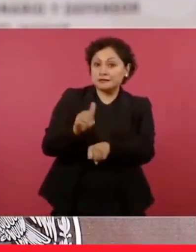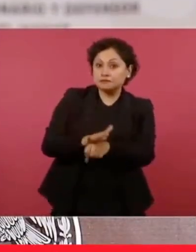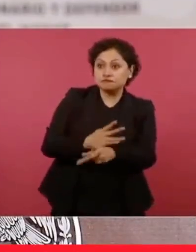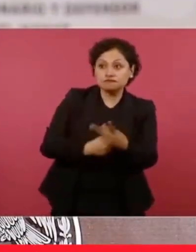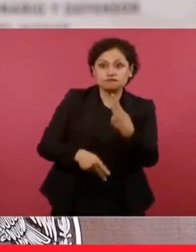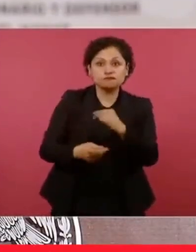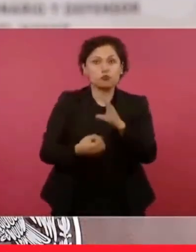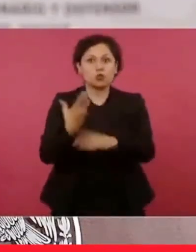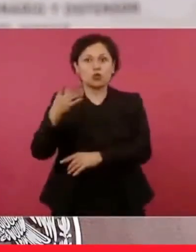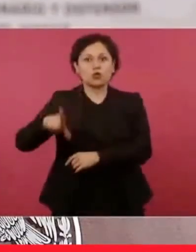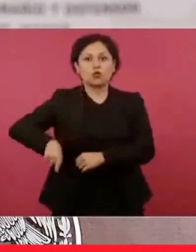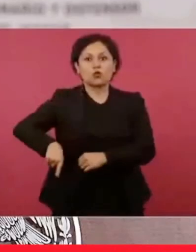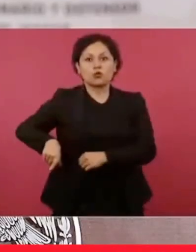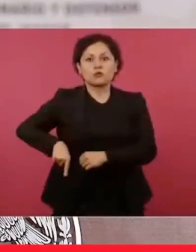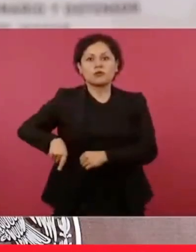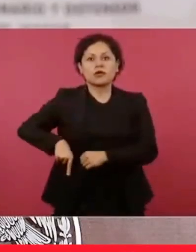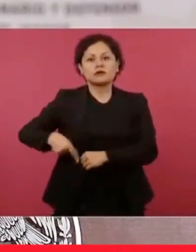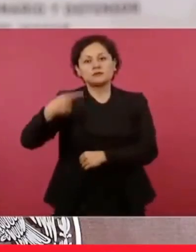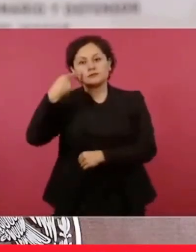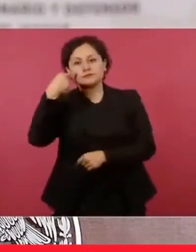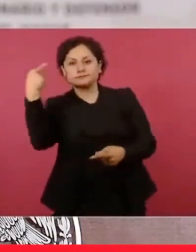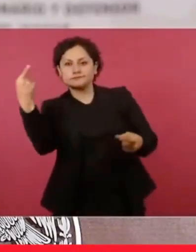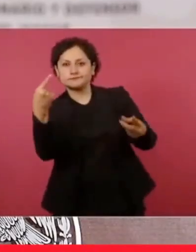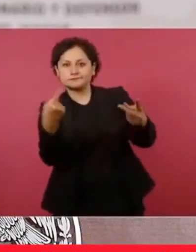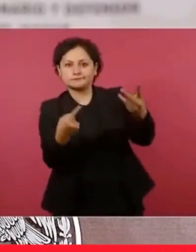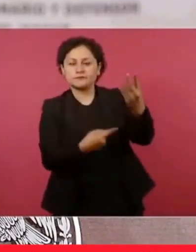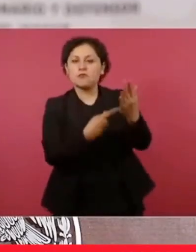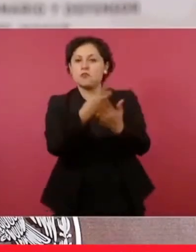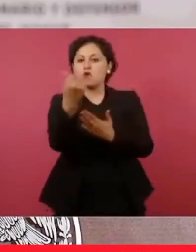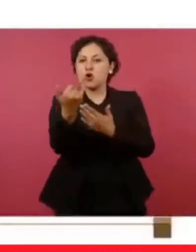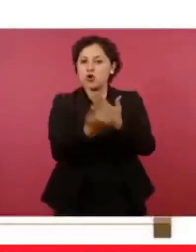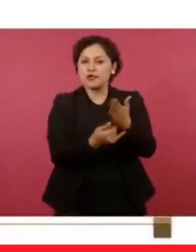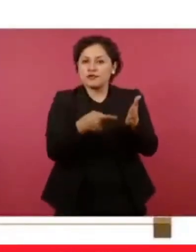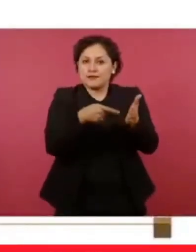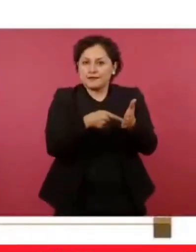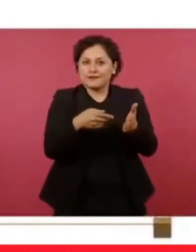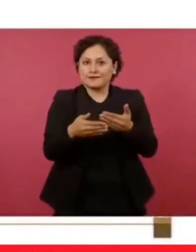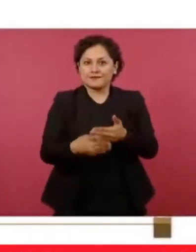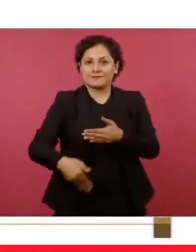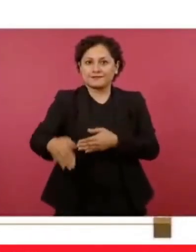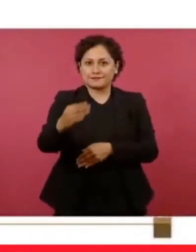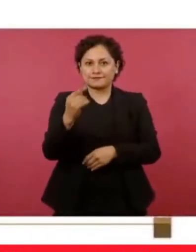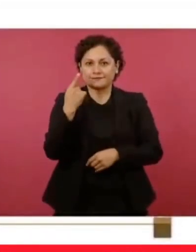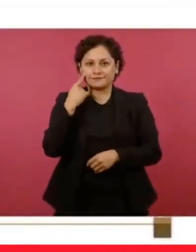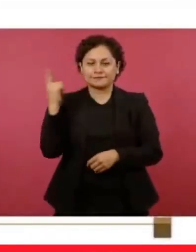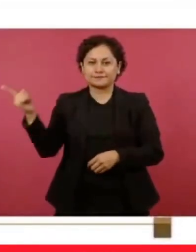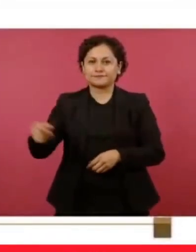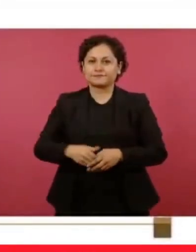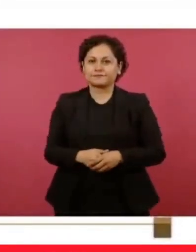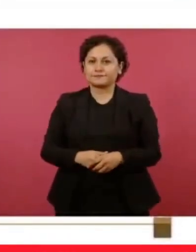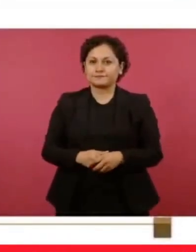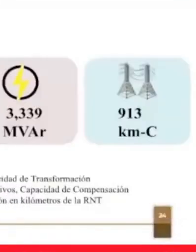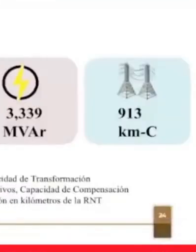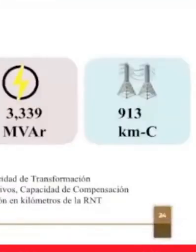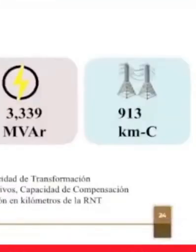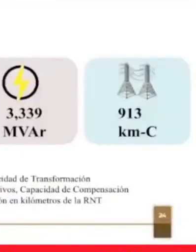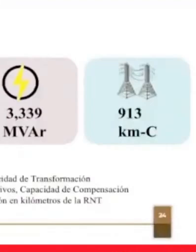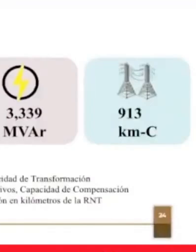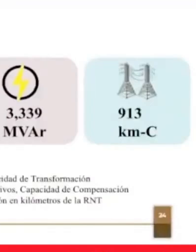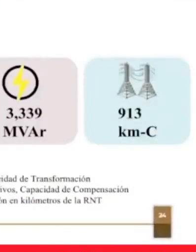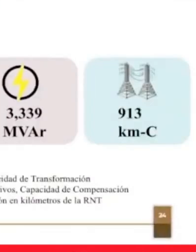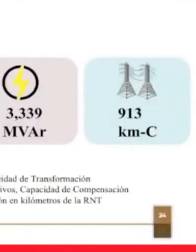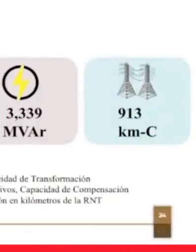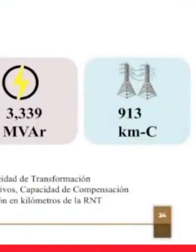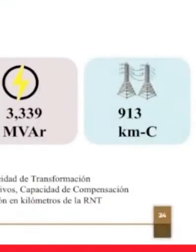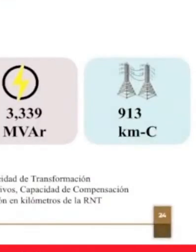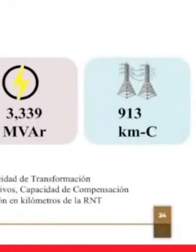identificados cuáles son los proyectos que se requieren para poder atender el crecimiento de la demanda de energía, las necesidades de la industria con el